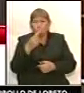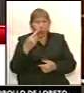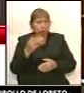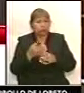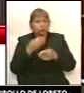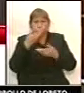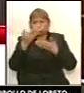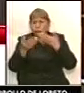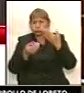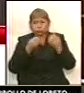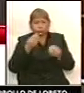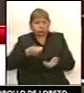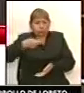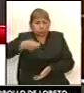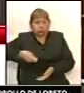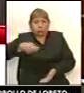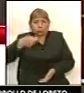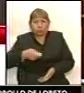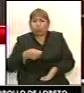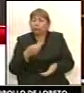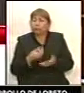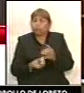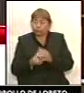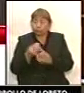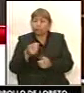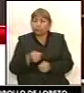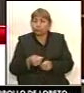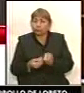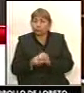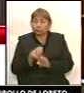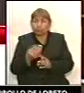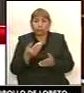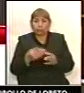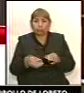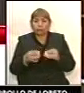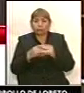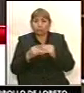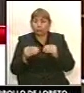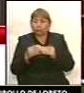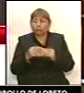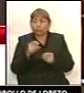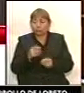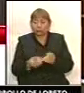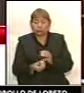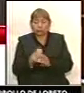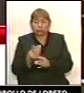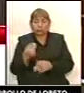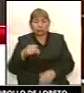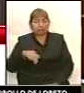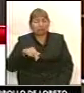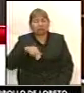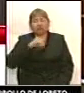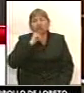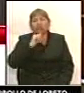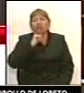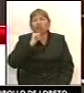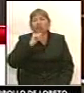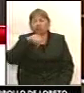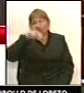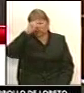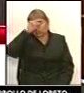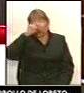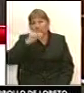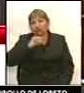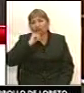fomentan, invierten en el agro y en todo lo que implica el desarrollo del agro. A nuestro país le faltan canales